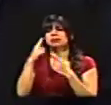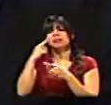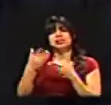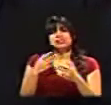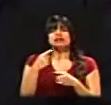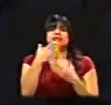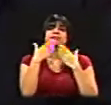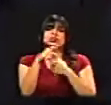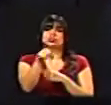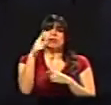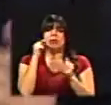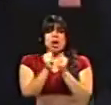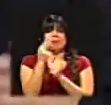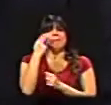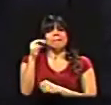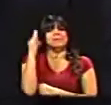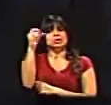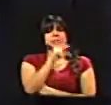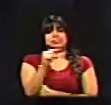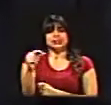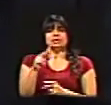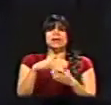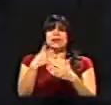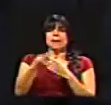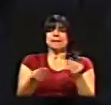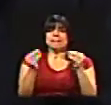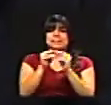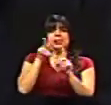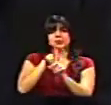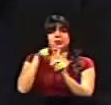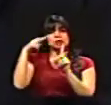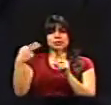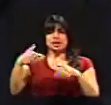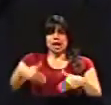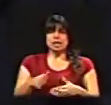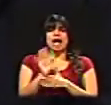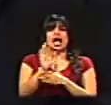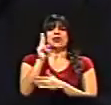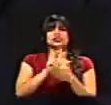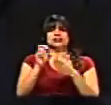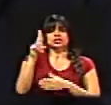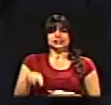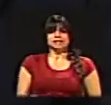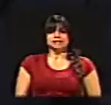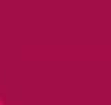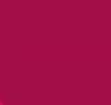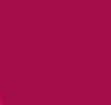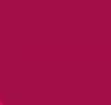les agradecemos por acompañarnos. Nos vemos la próxima semana en un programa más de Puntos de Vista aquí en Canal UCR.